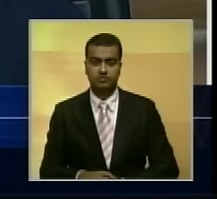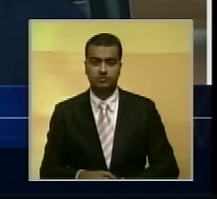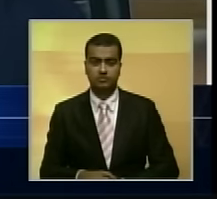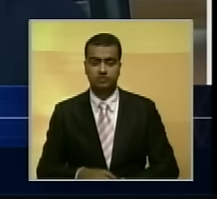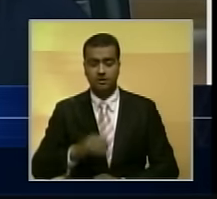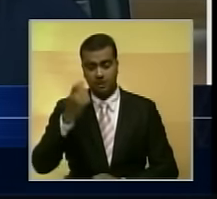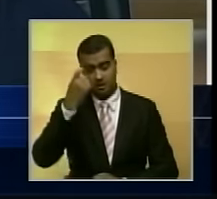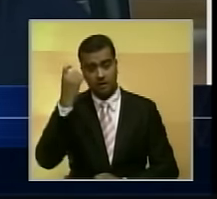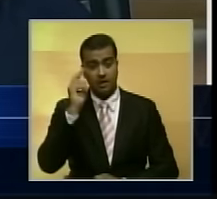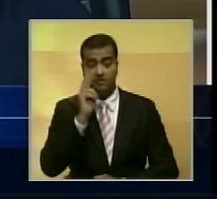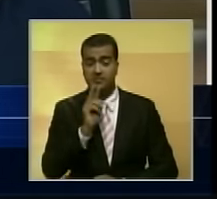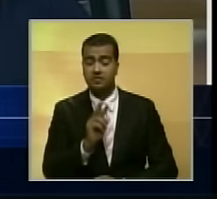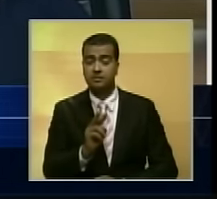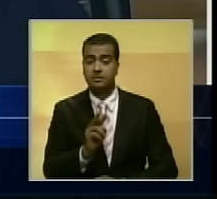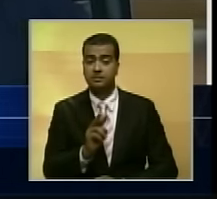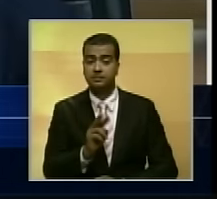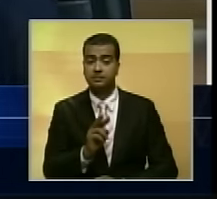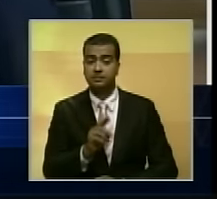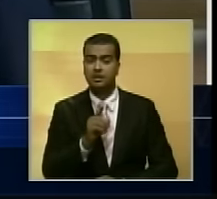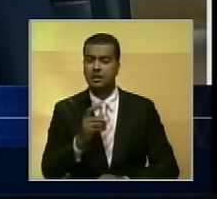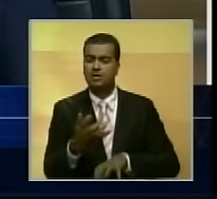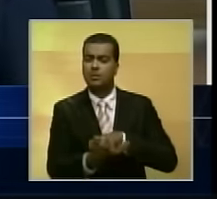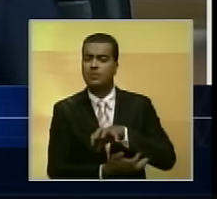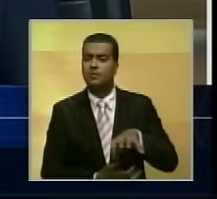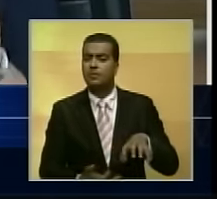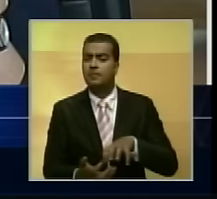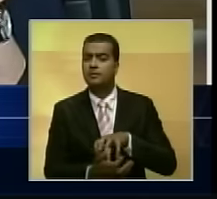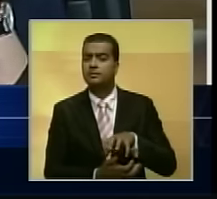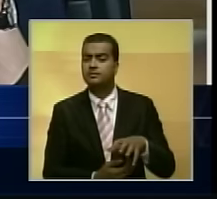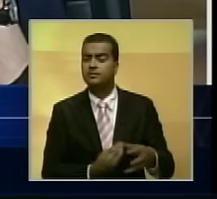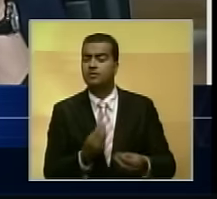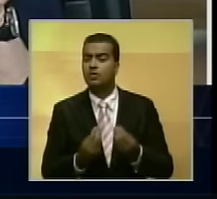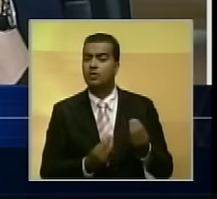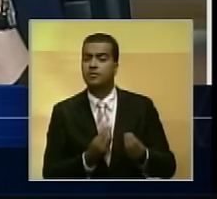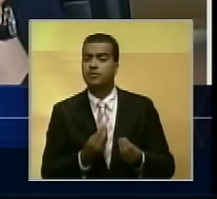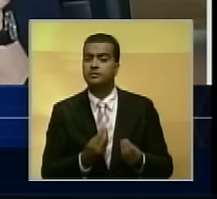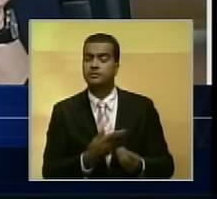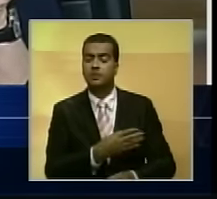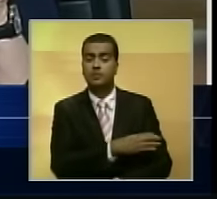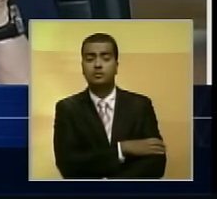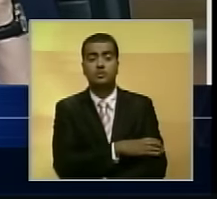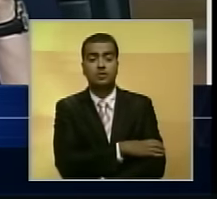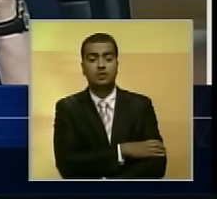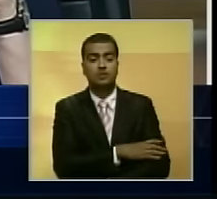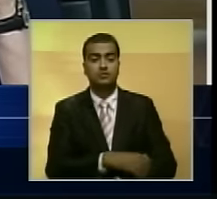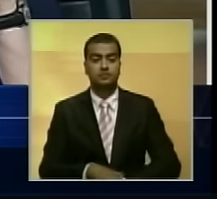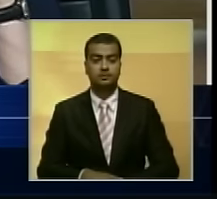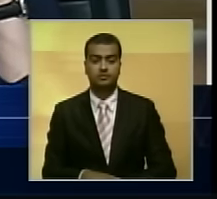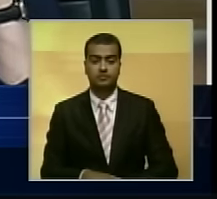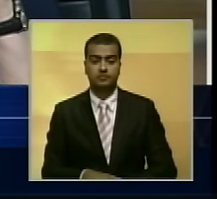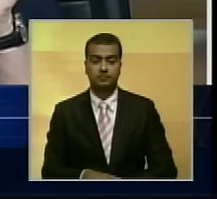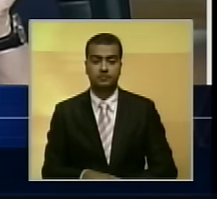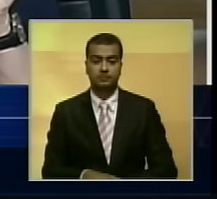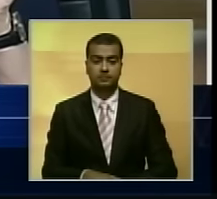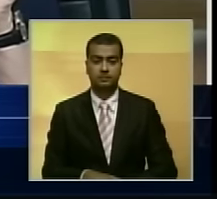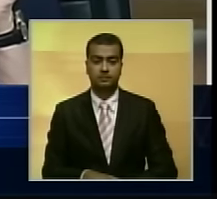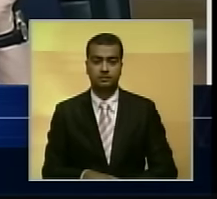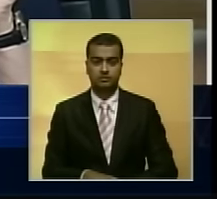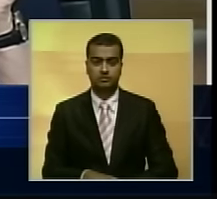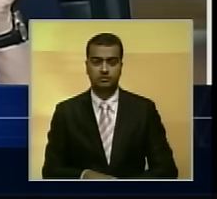Ayer veíamos en estos focos violentos cómo la dirigencia opositora es